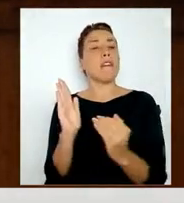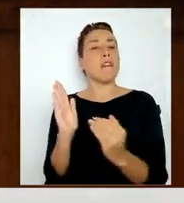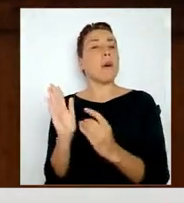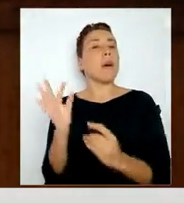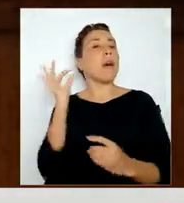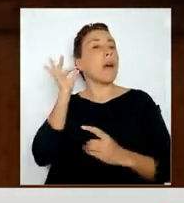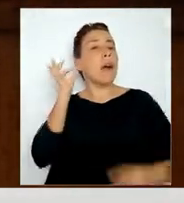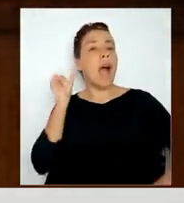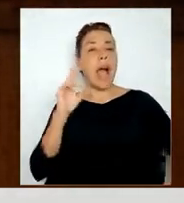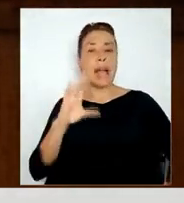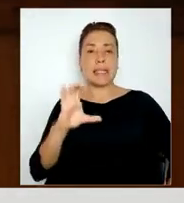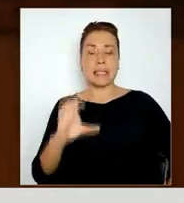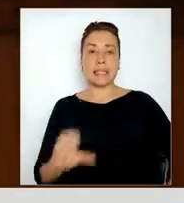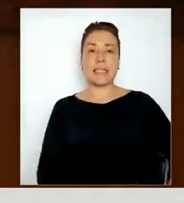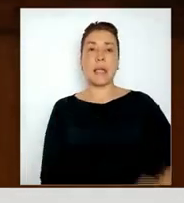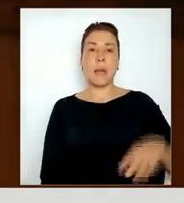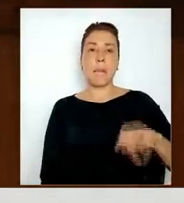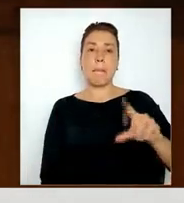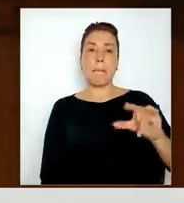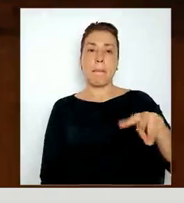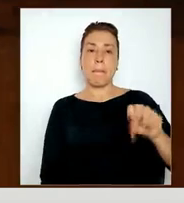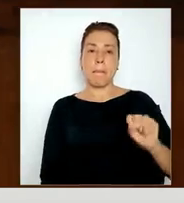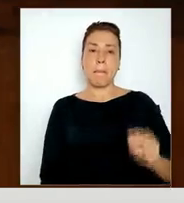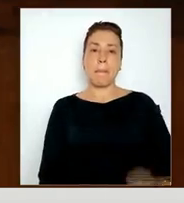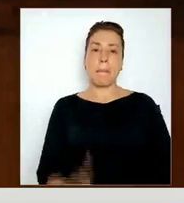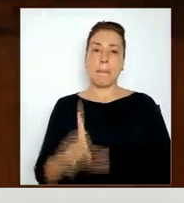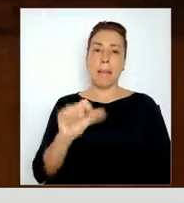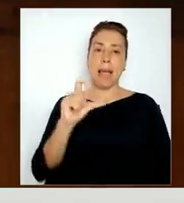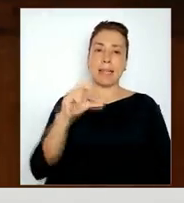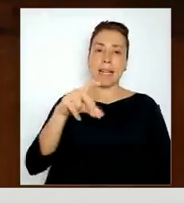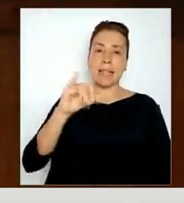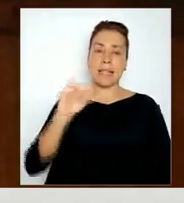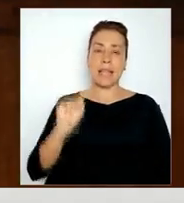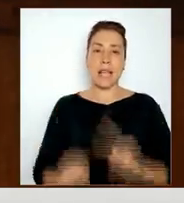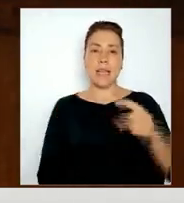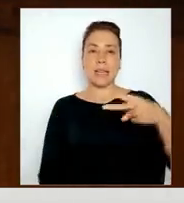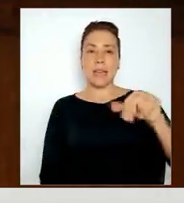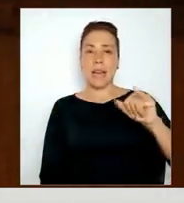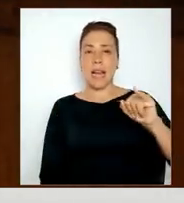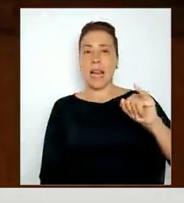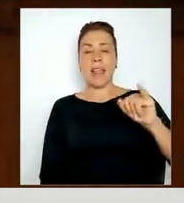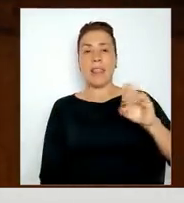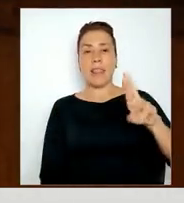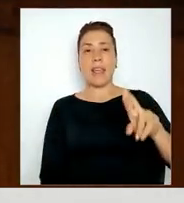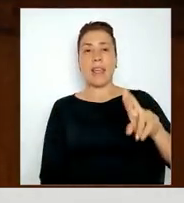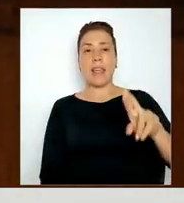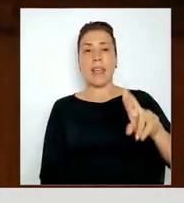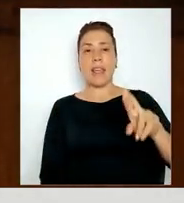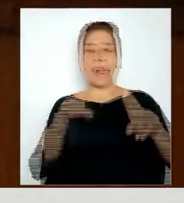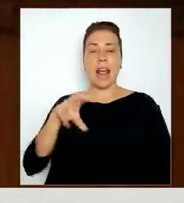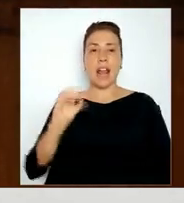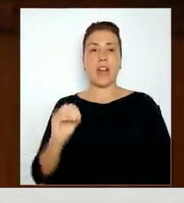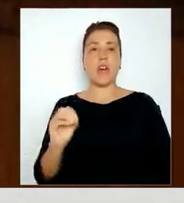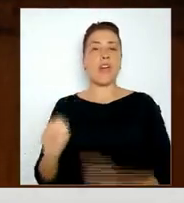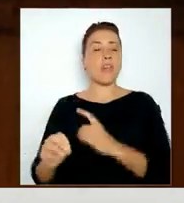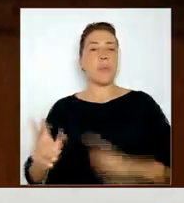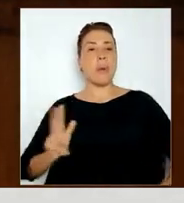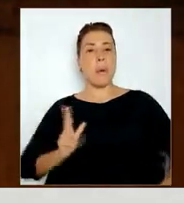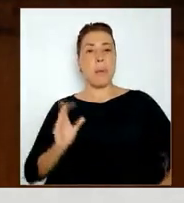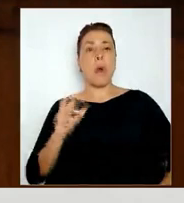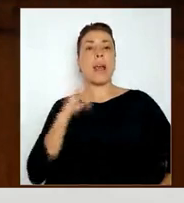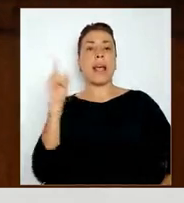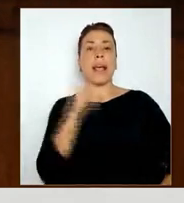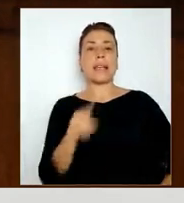Elia Molina Alejandra Placencia Emilia Schneider y Daniela serrano y los diputados Fernando borquez y Gaspar Rivas